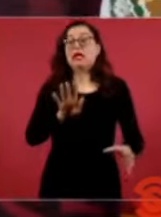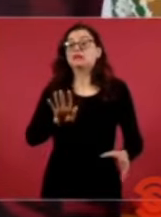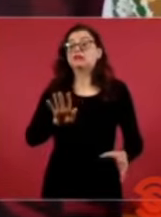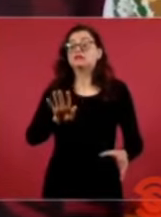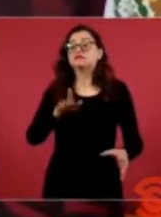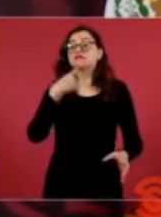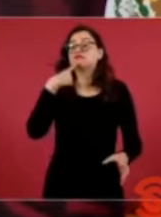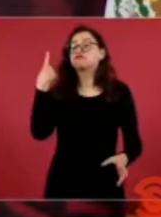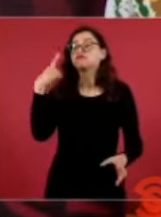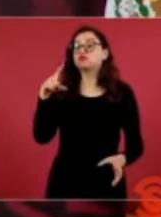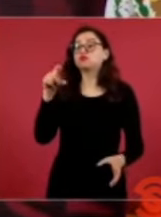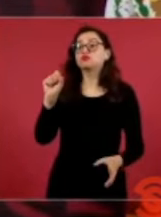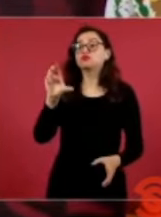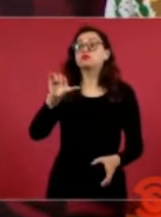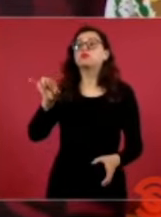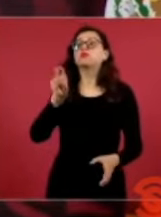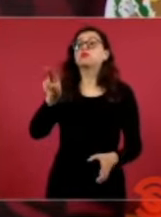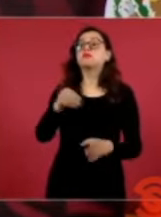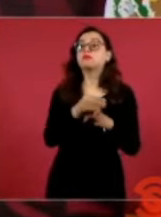cuando está